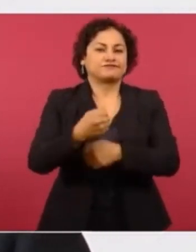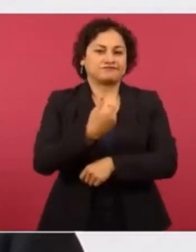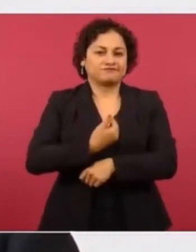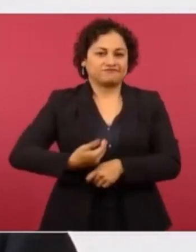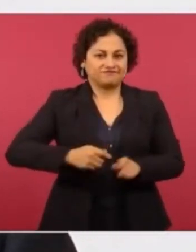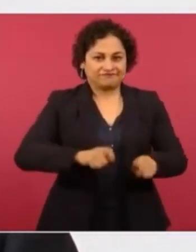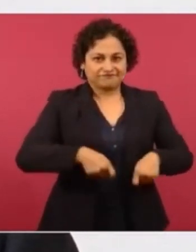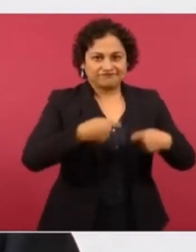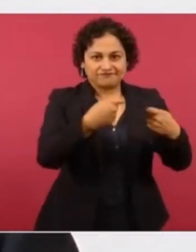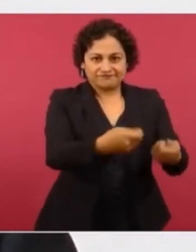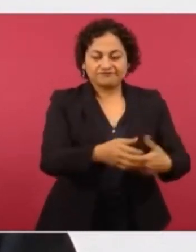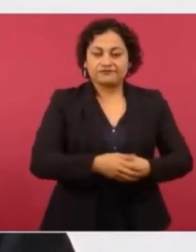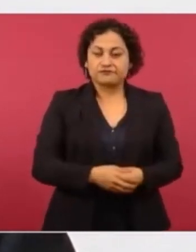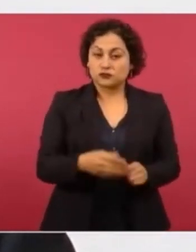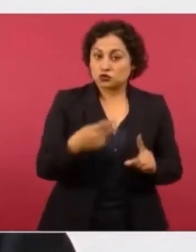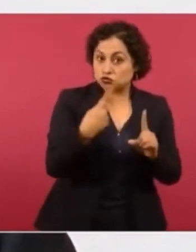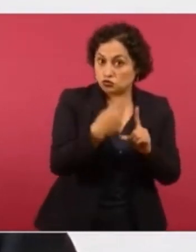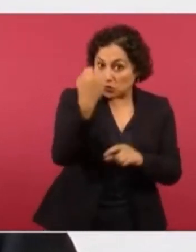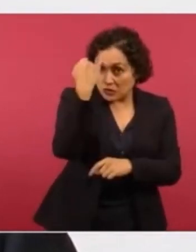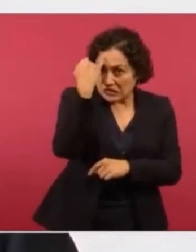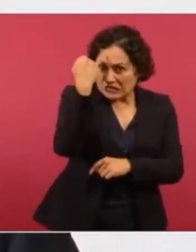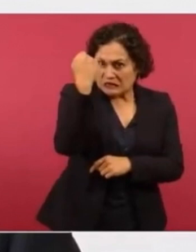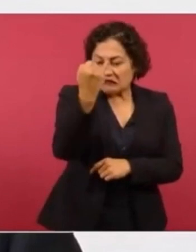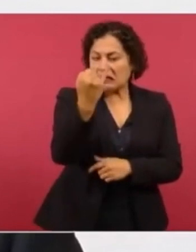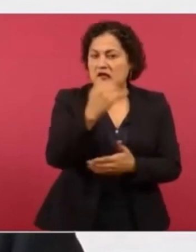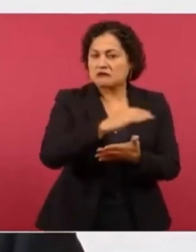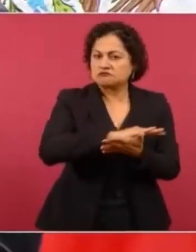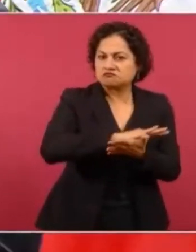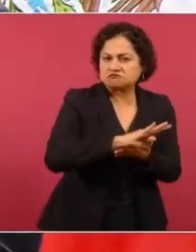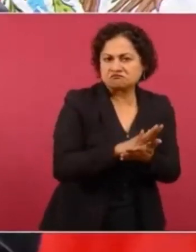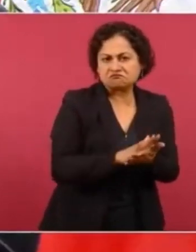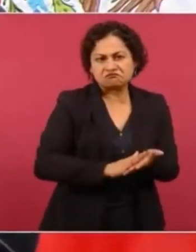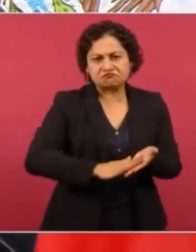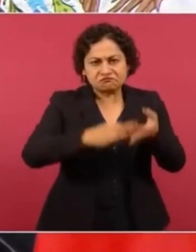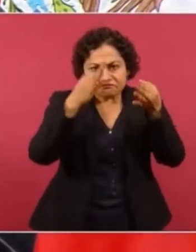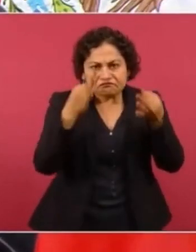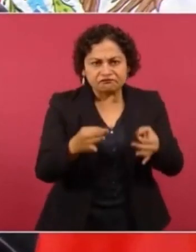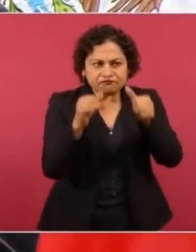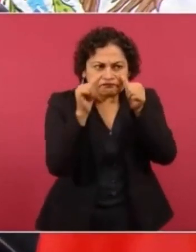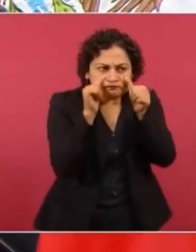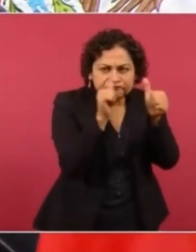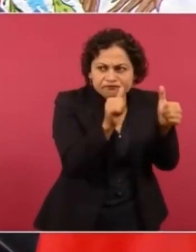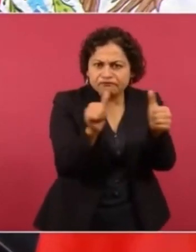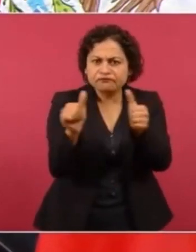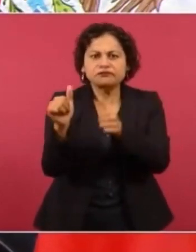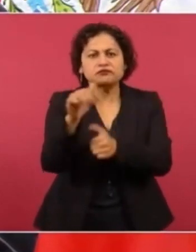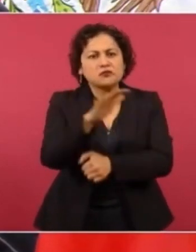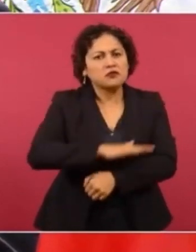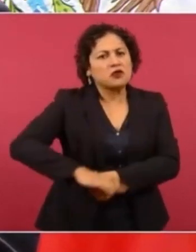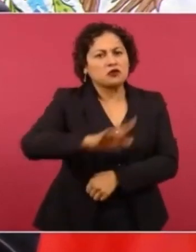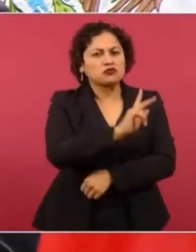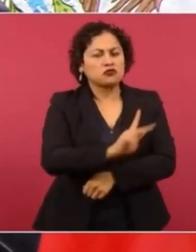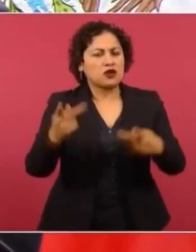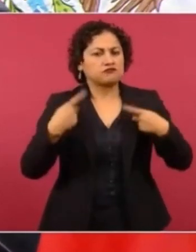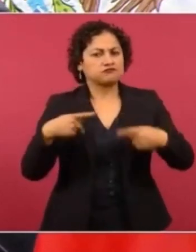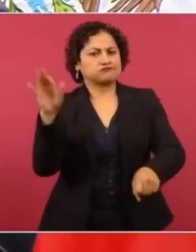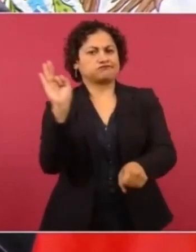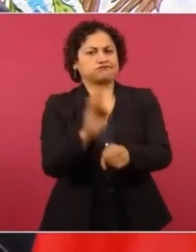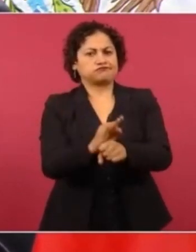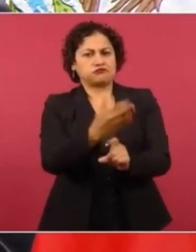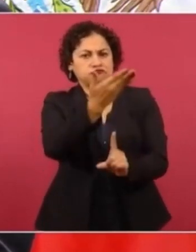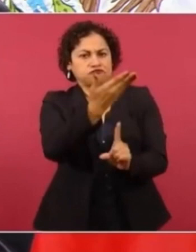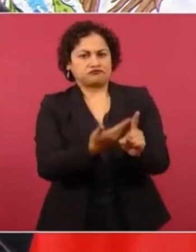ideología Nobleza tenacidad auténtica preocupación por las condiciones de vida del pueblo y su permanente